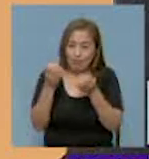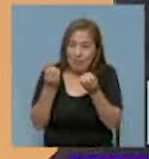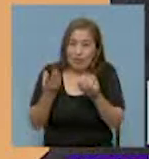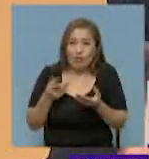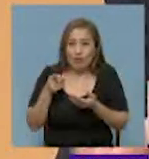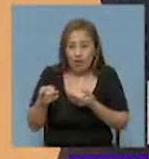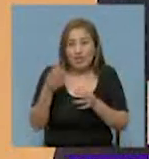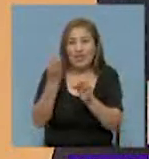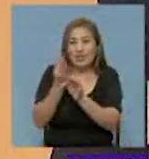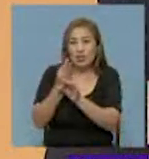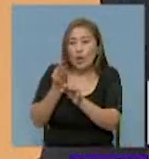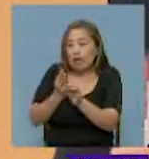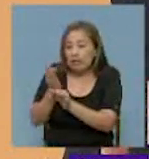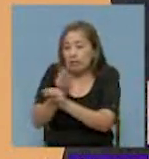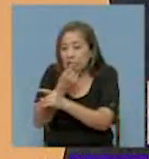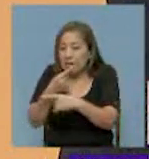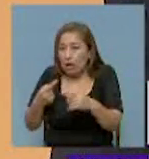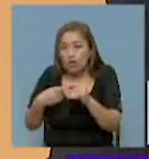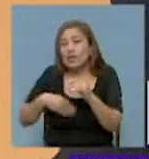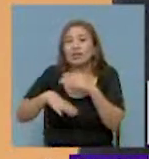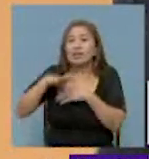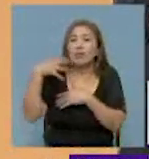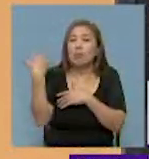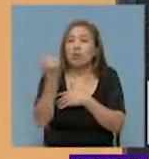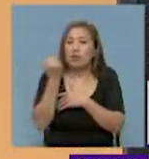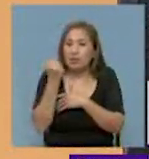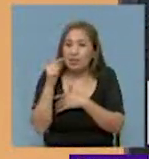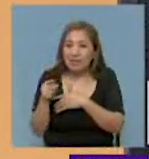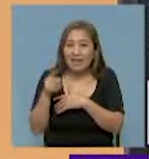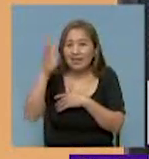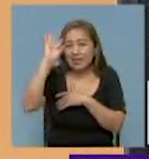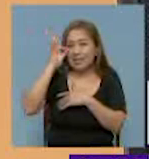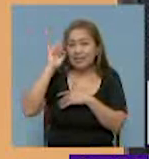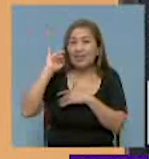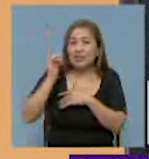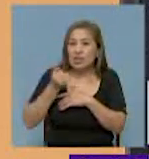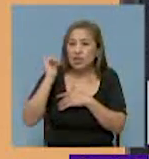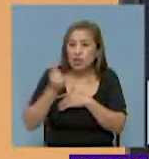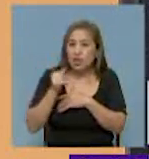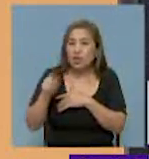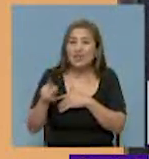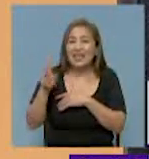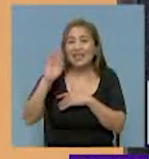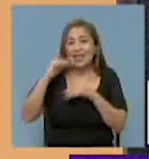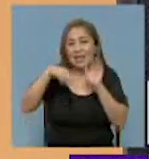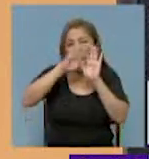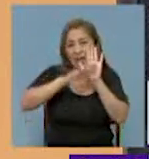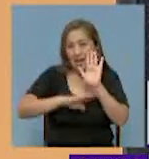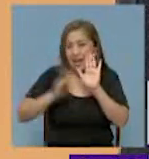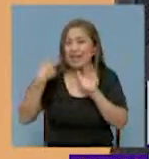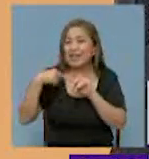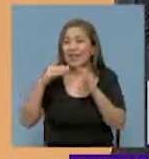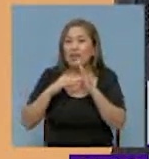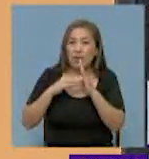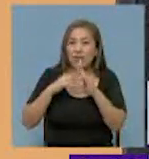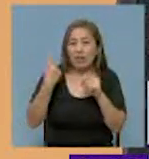se enseñen los contenidos este que tenemos en la currícula que corresponde al